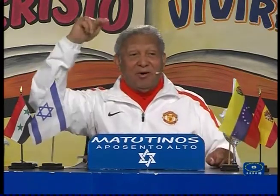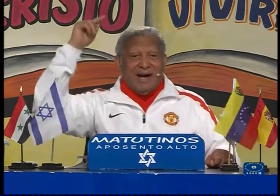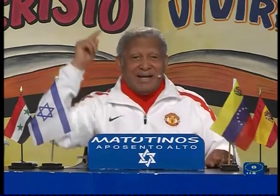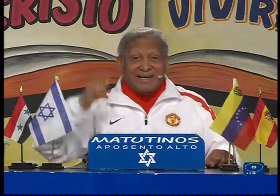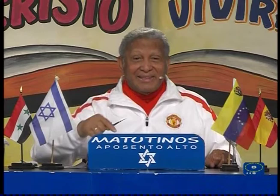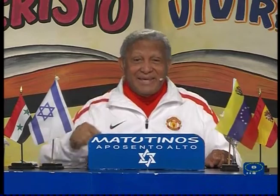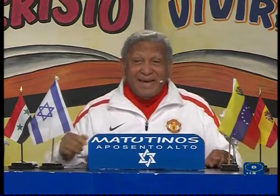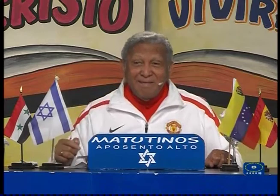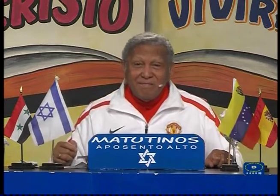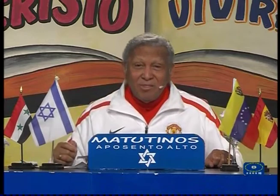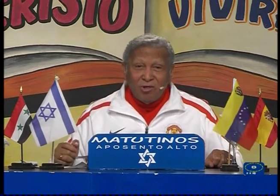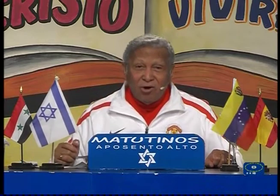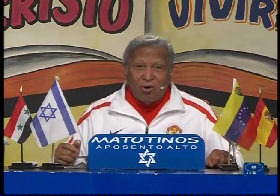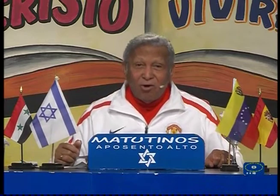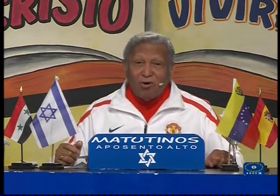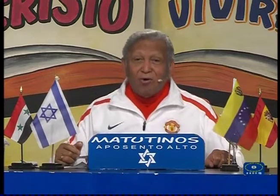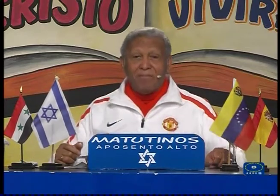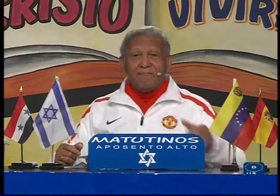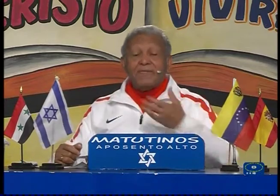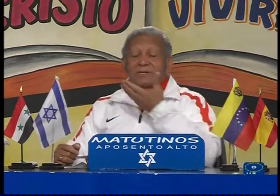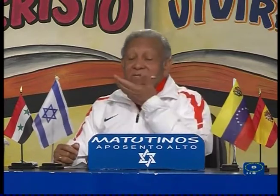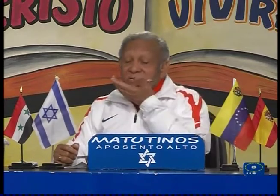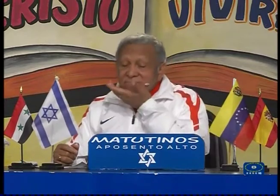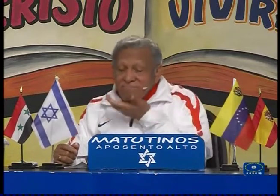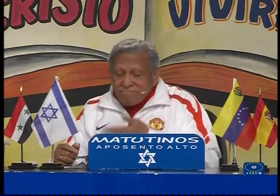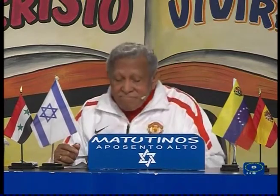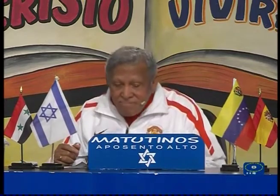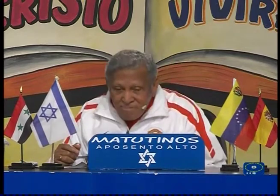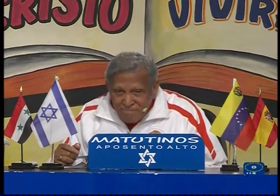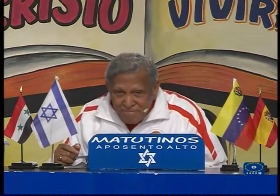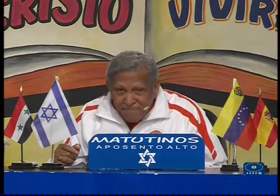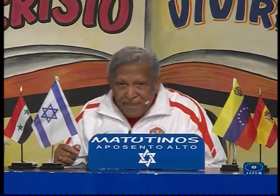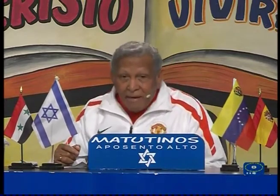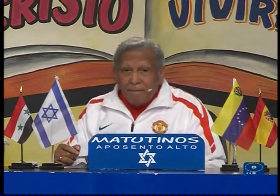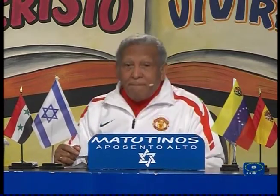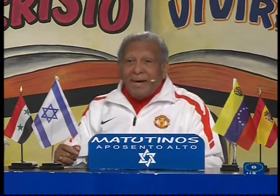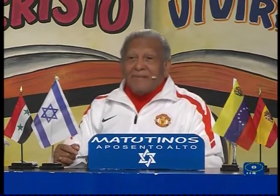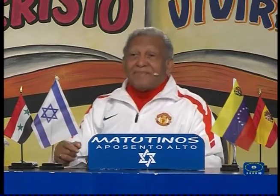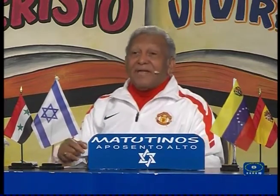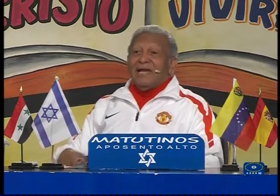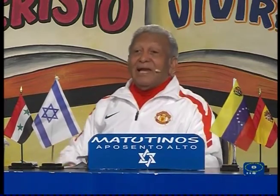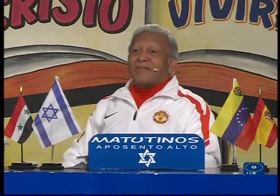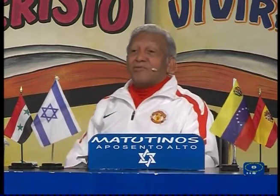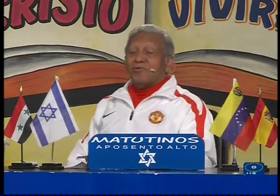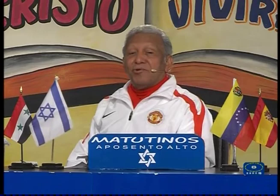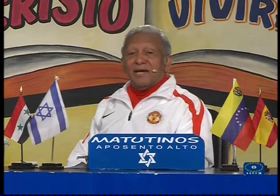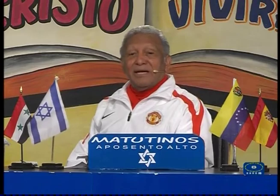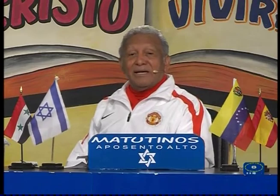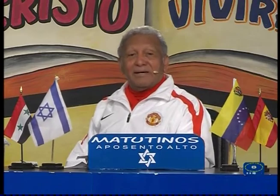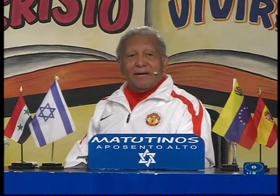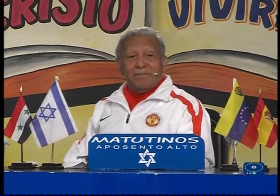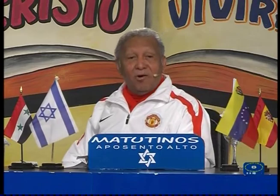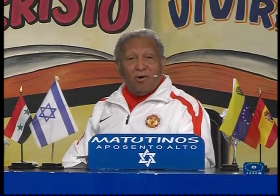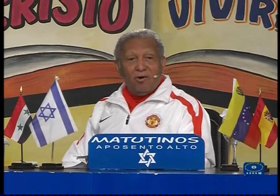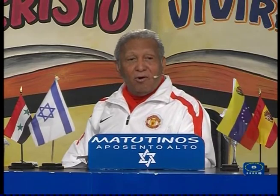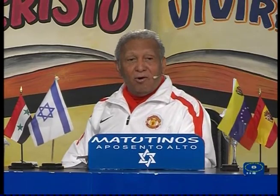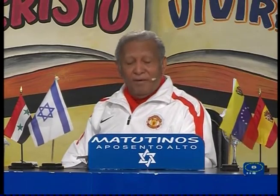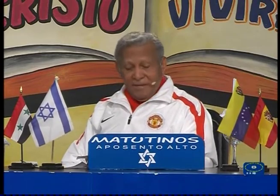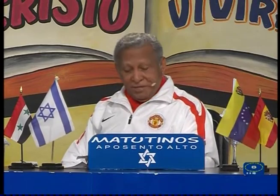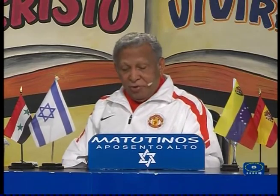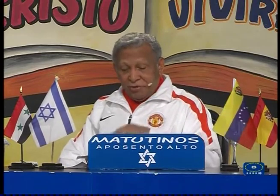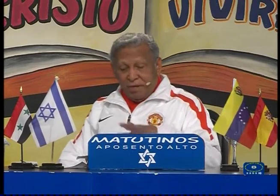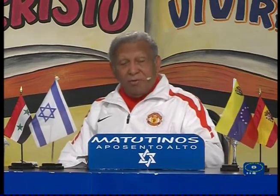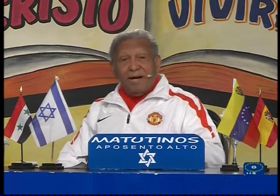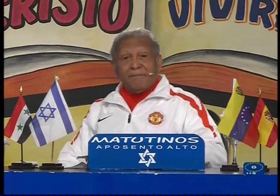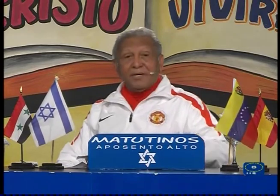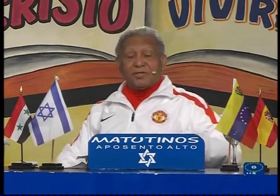vecino ardiendo, pon la tuya en remojo. Mete la tuya en remojo.